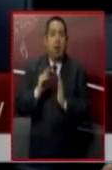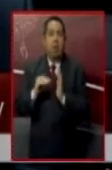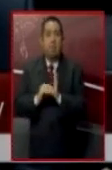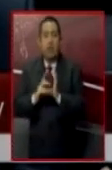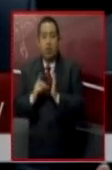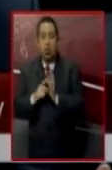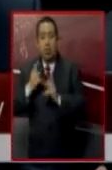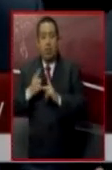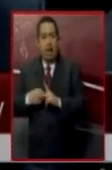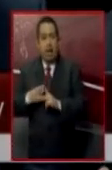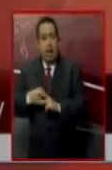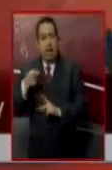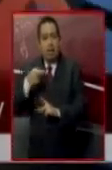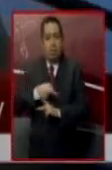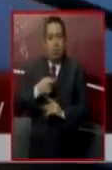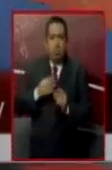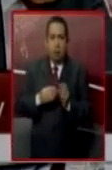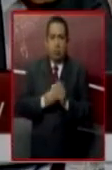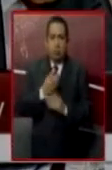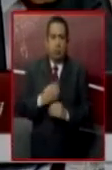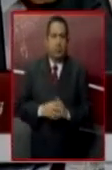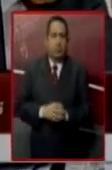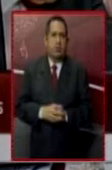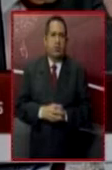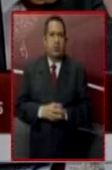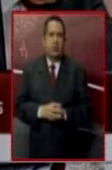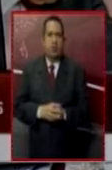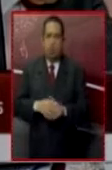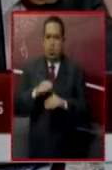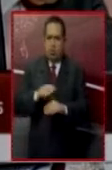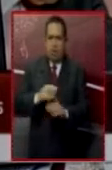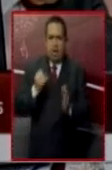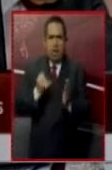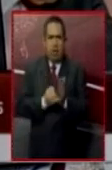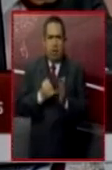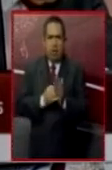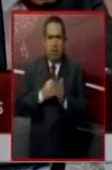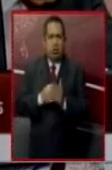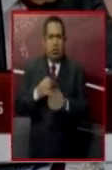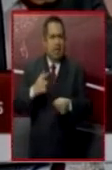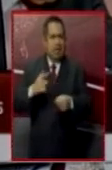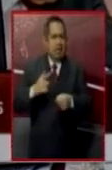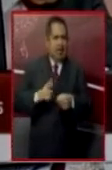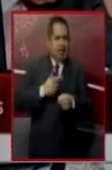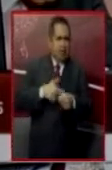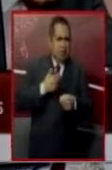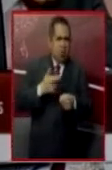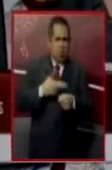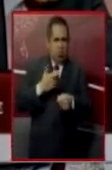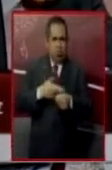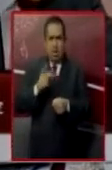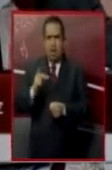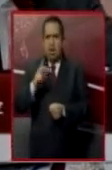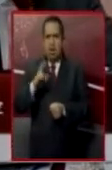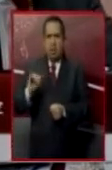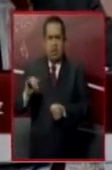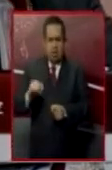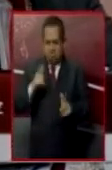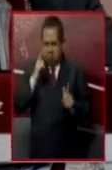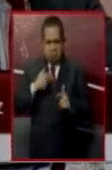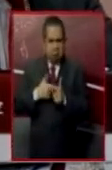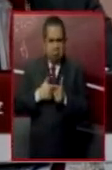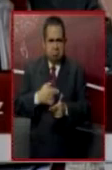para el cálculo de este impuesto. En lo que respecta al impuesto del refresco, por supuesto que en el PRI seguiremos sosteniendo